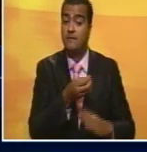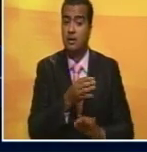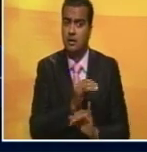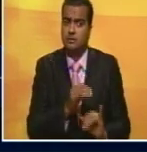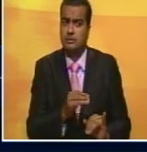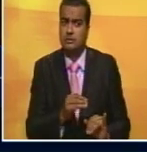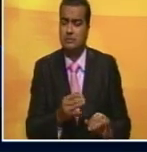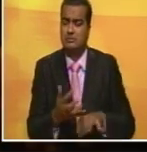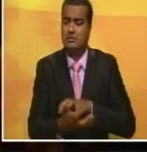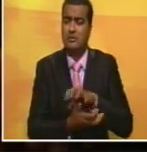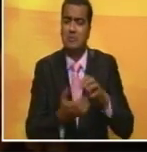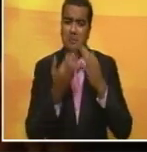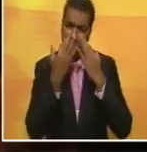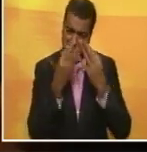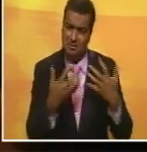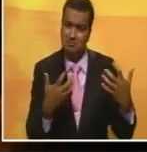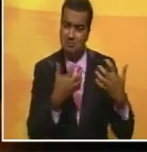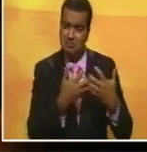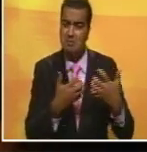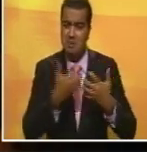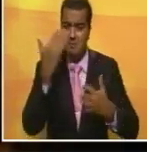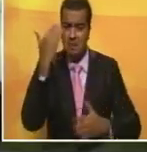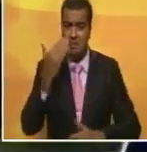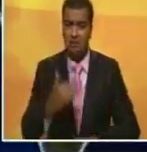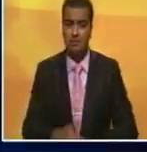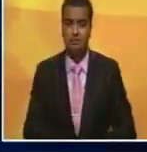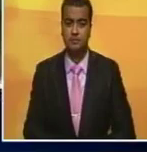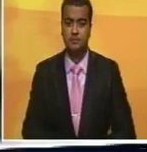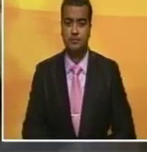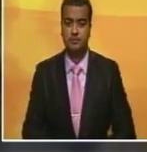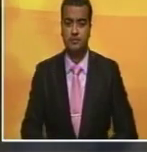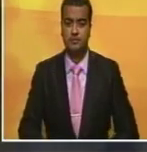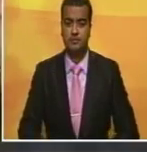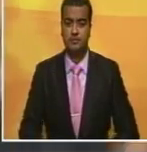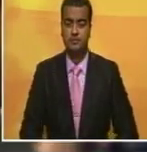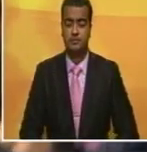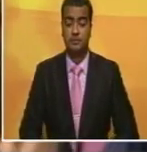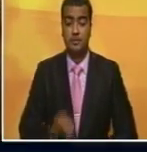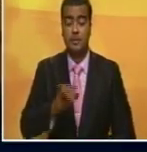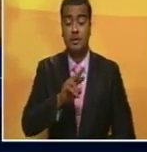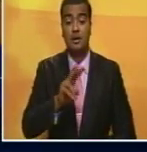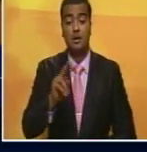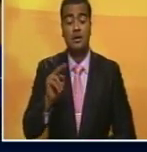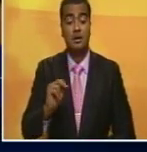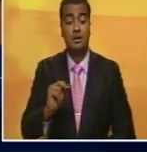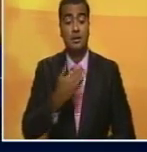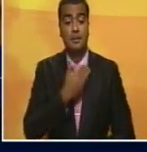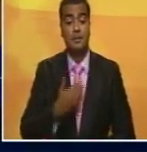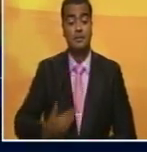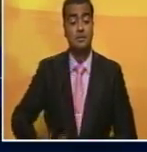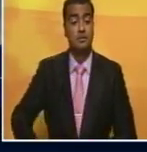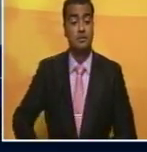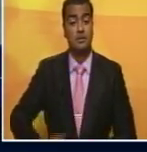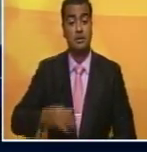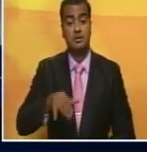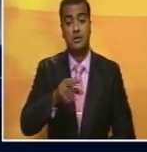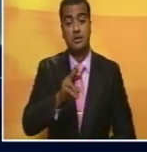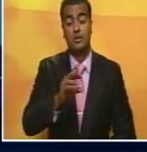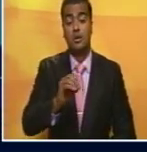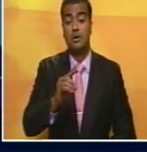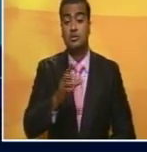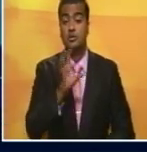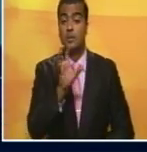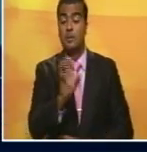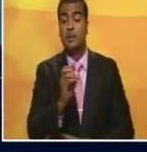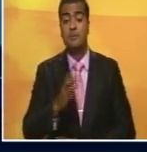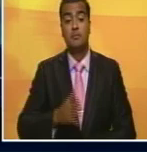la tensión y prevenir un conflicto militar. En Irán, el presidente Hassan Rouhani advirtió que su país